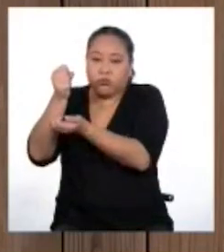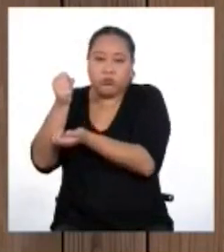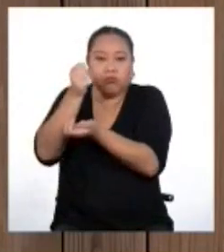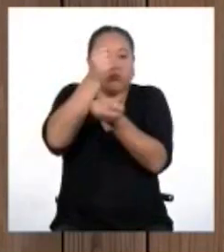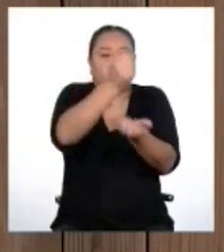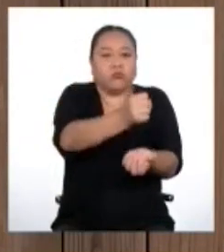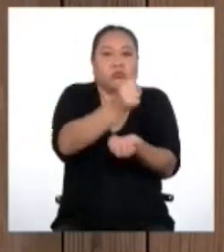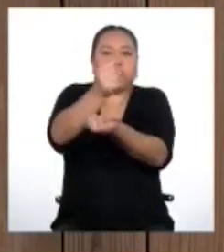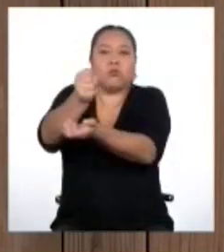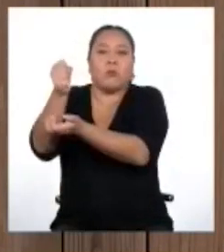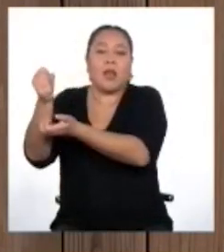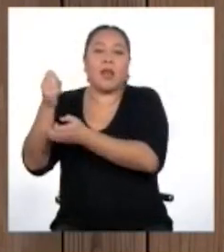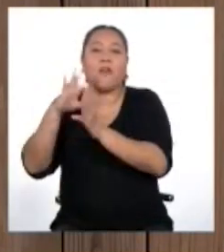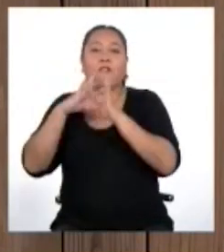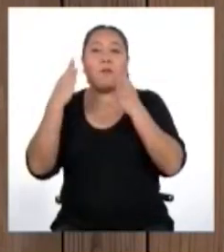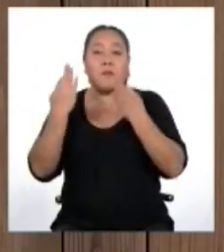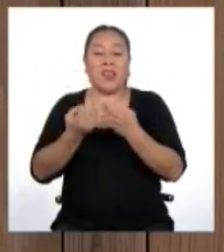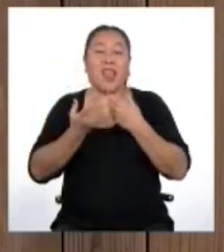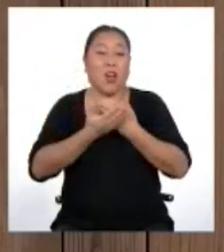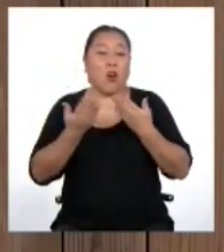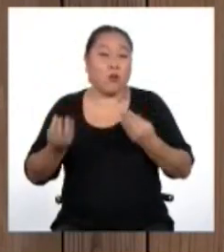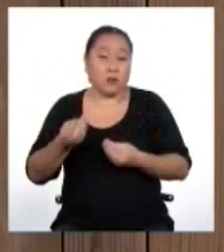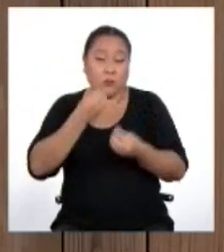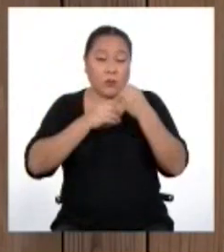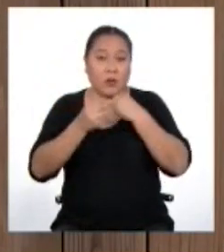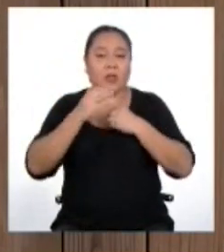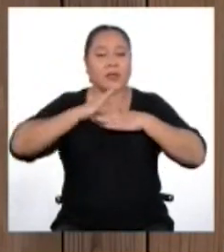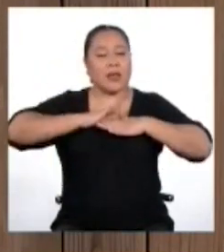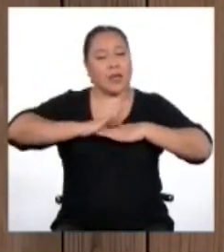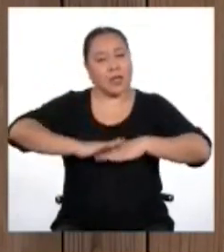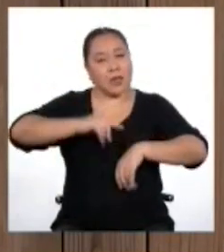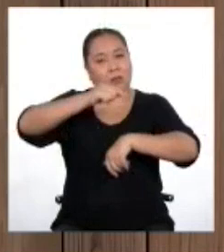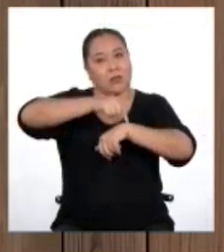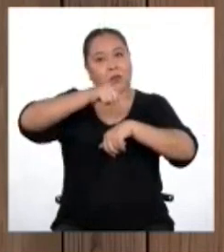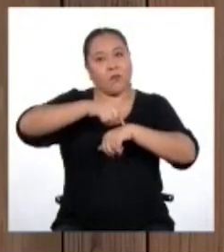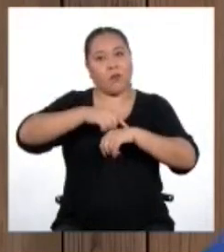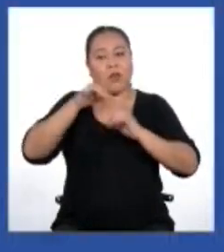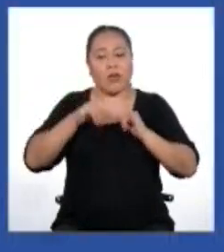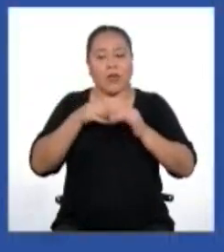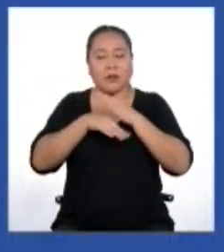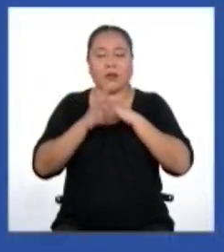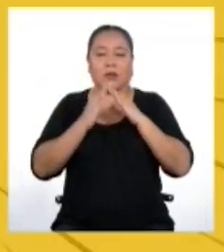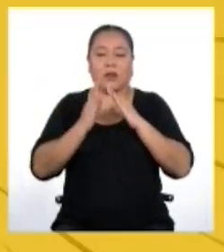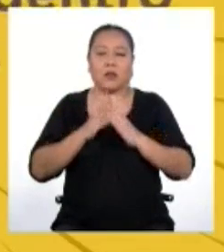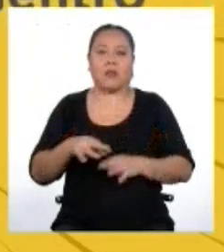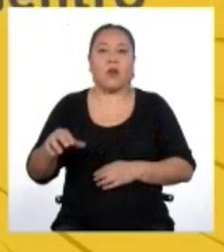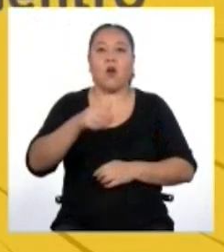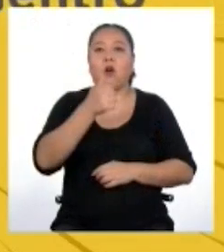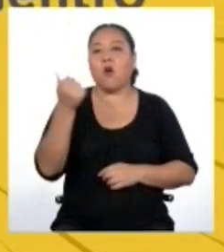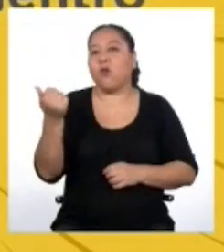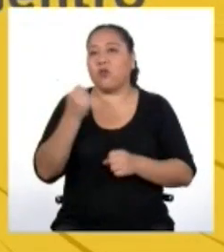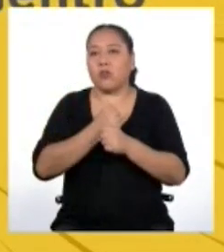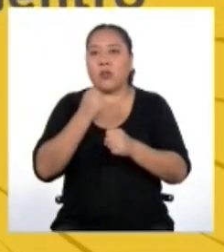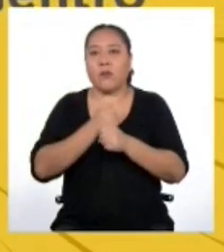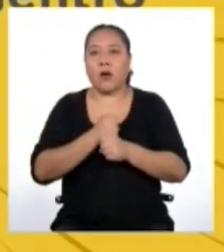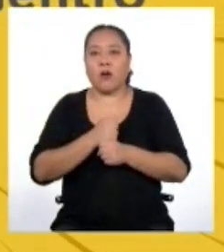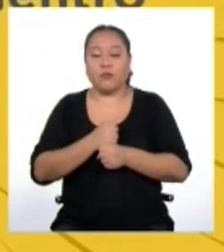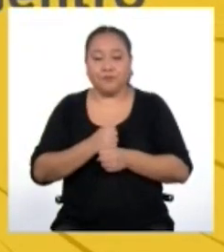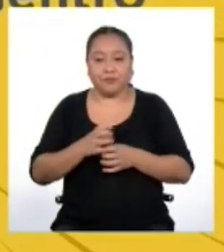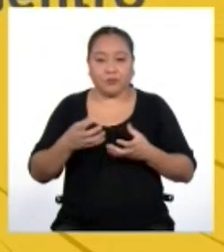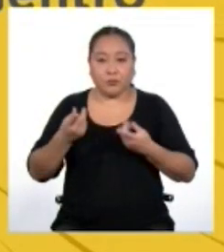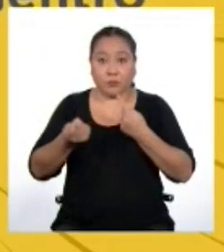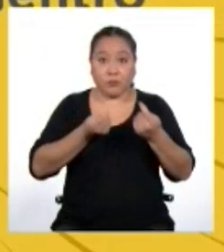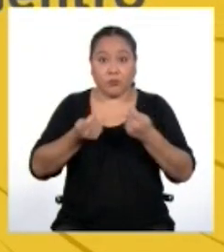estar más tranquilos en estos momentos de aislamiento social. Otra función, por ejemplo, de los gobiernos locales en